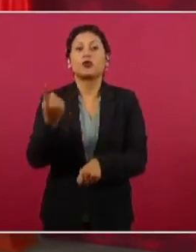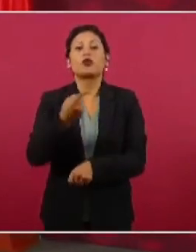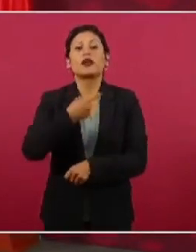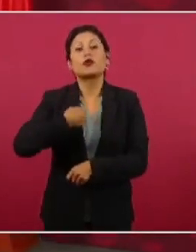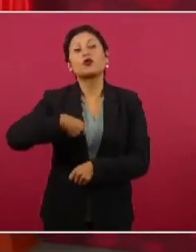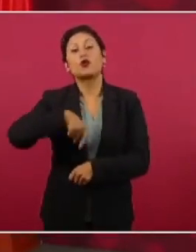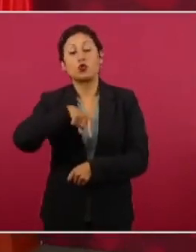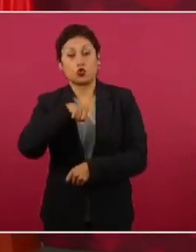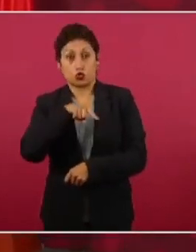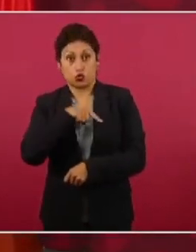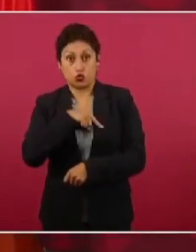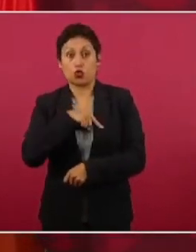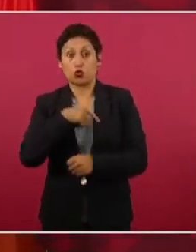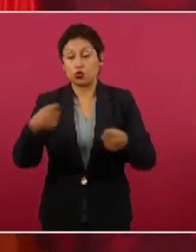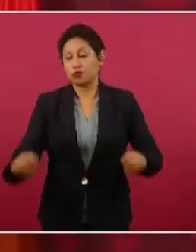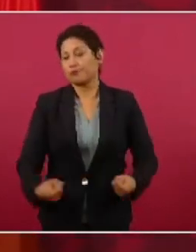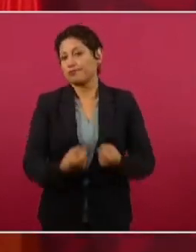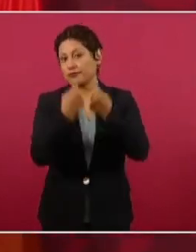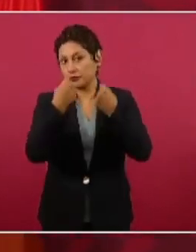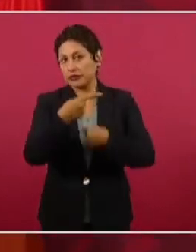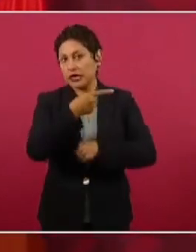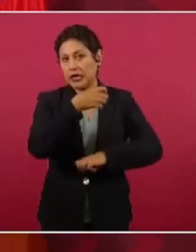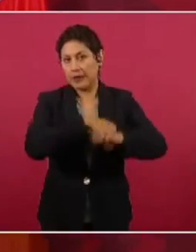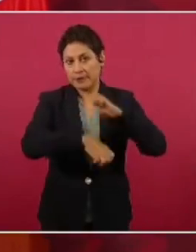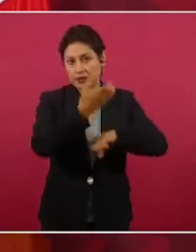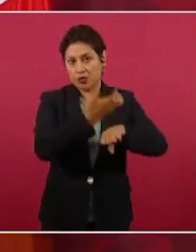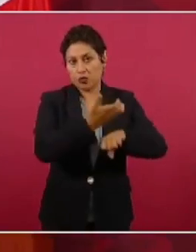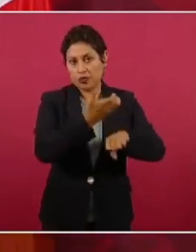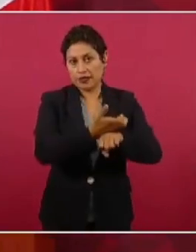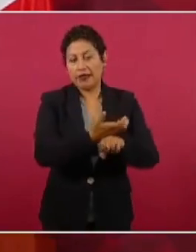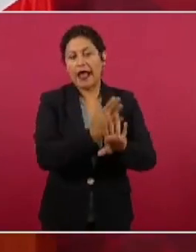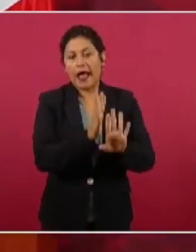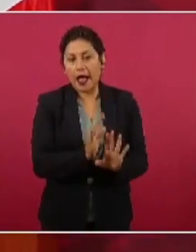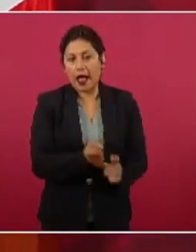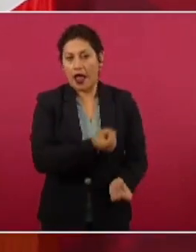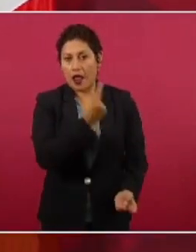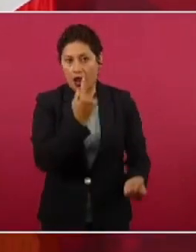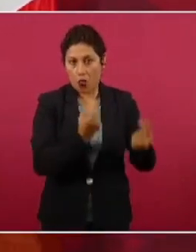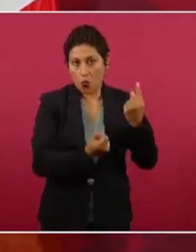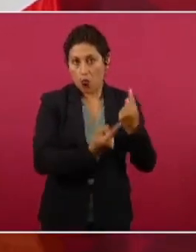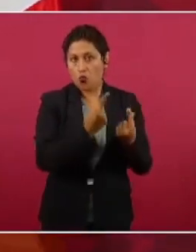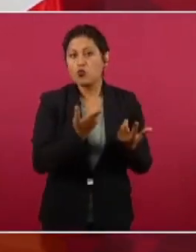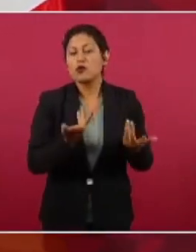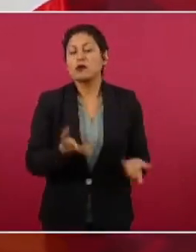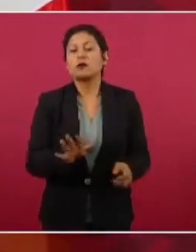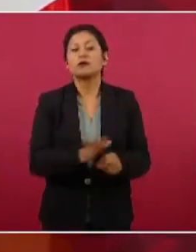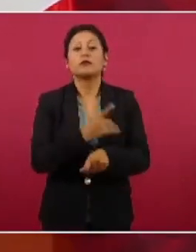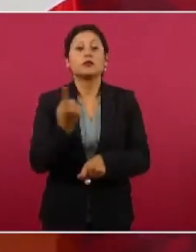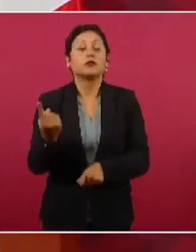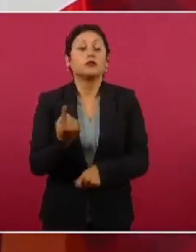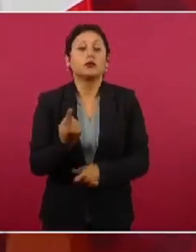empresas estadounidenses, no con todas, es porque